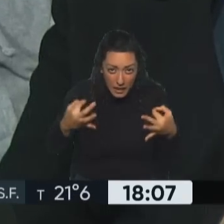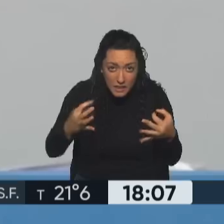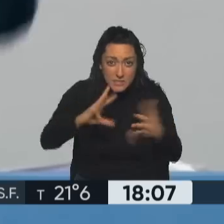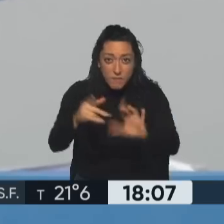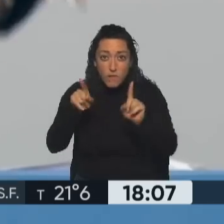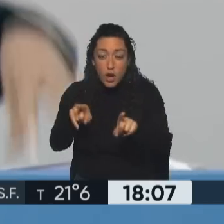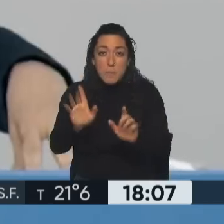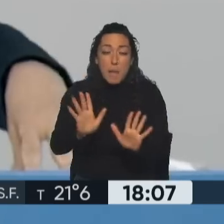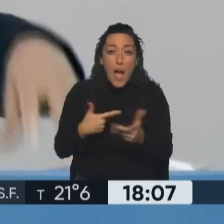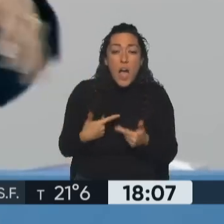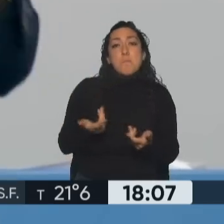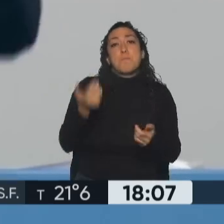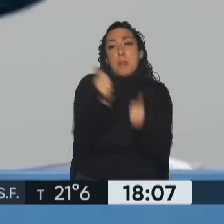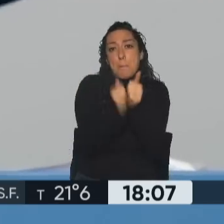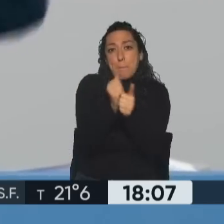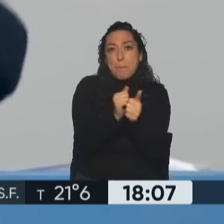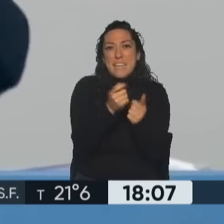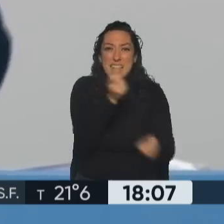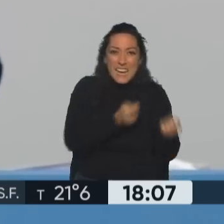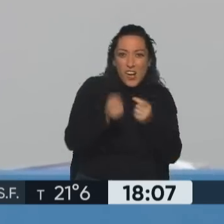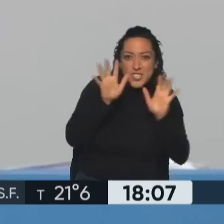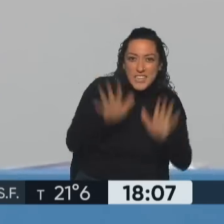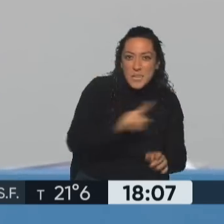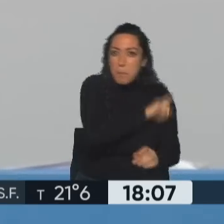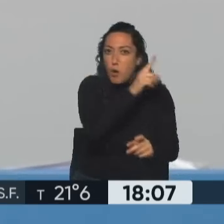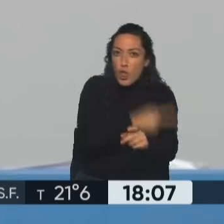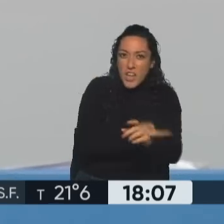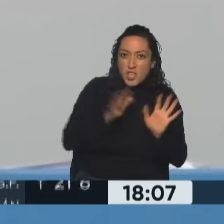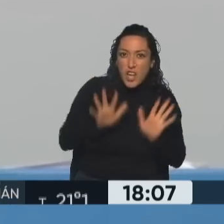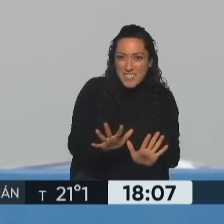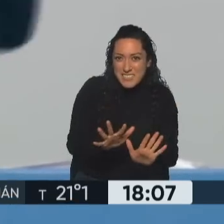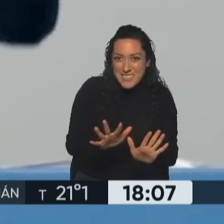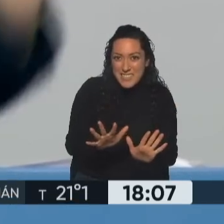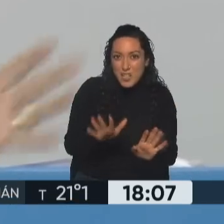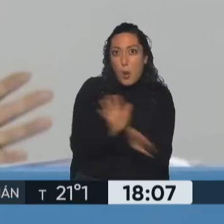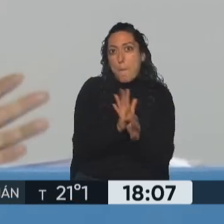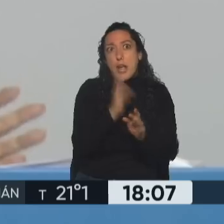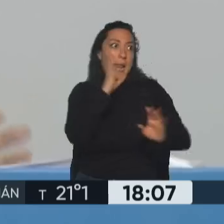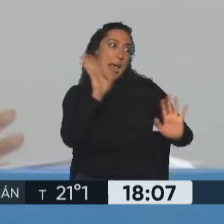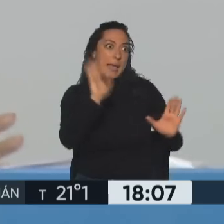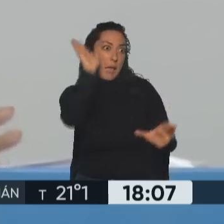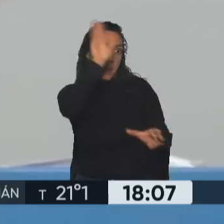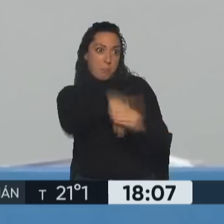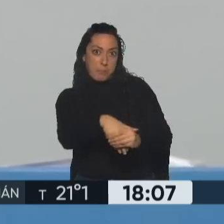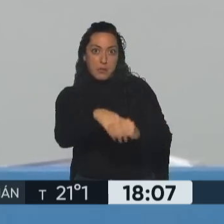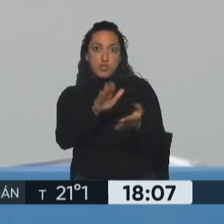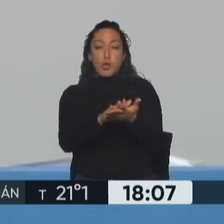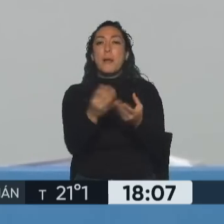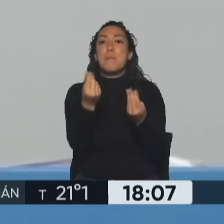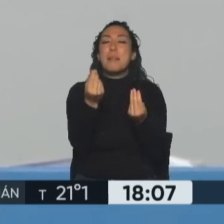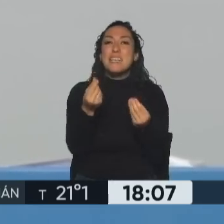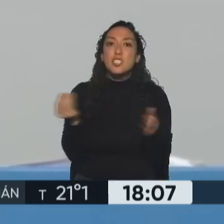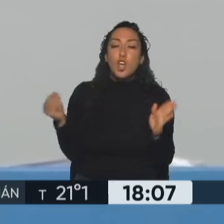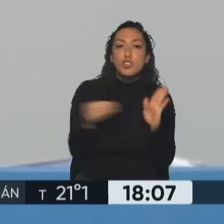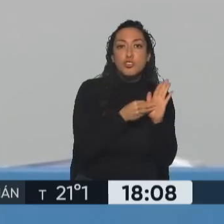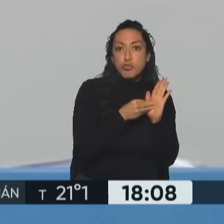esas empresas con esas rentabilidades y ese poder no tienen nada que ver en la formación de los precios? No digo que sean